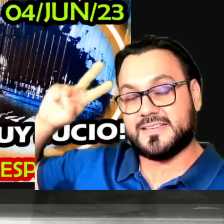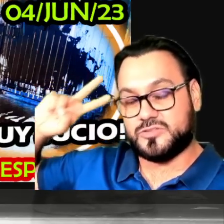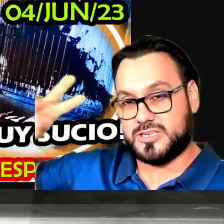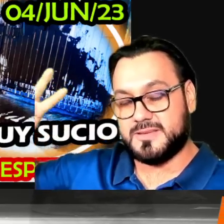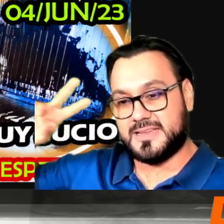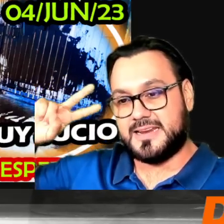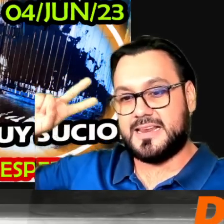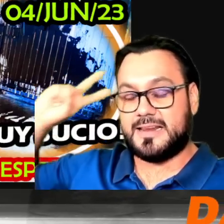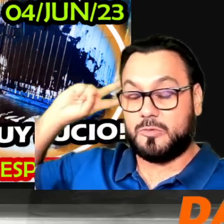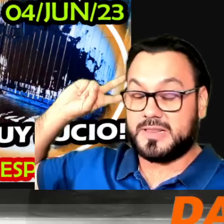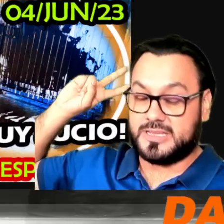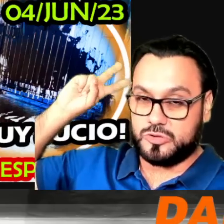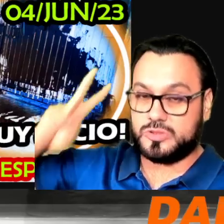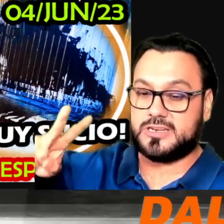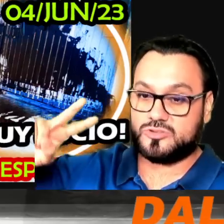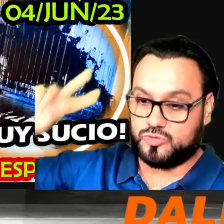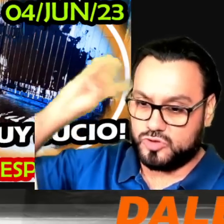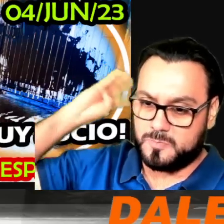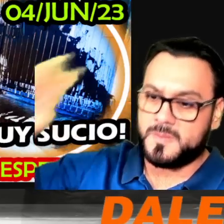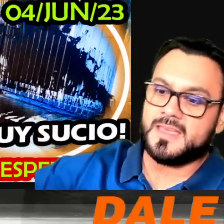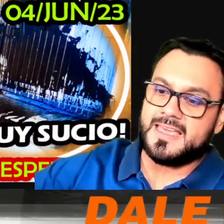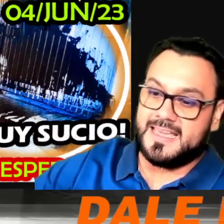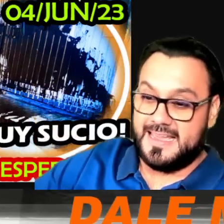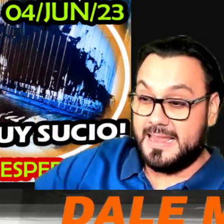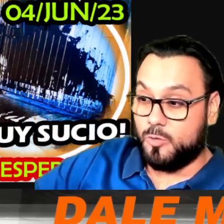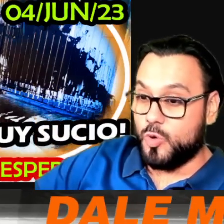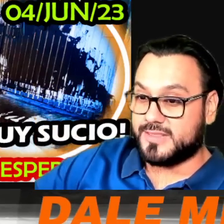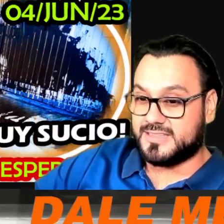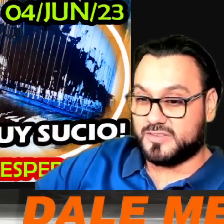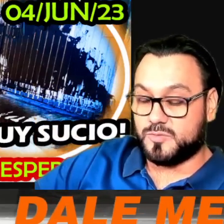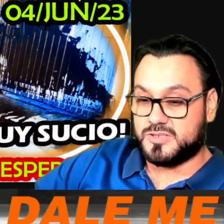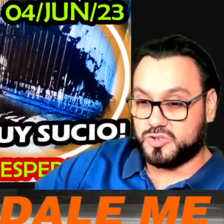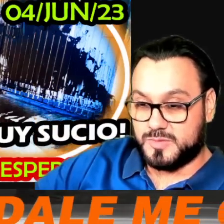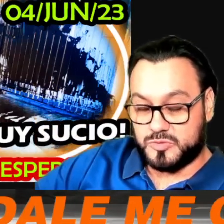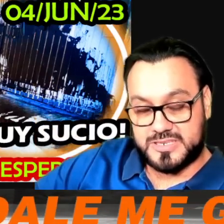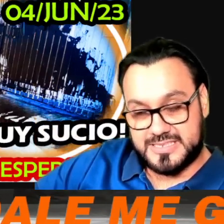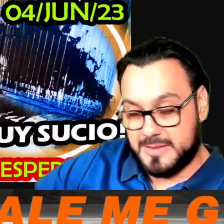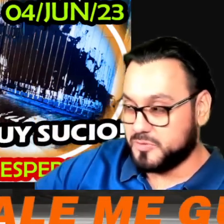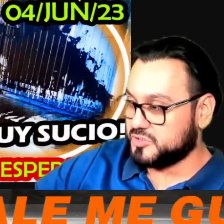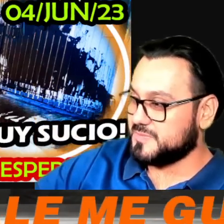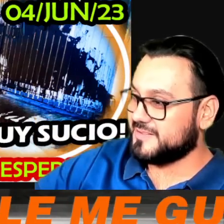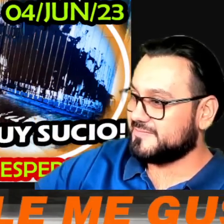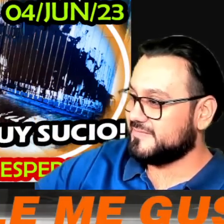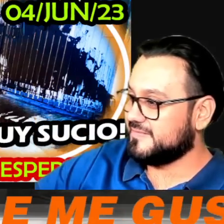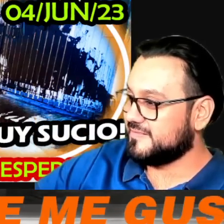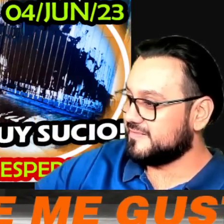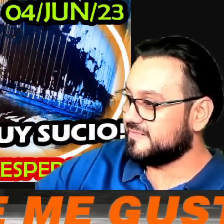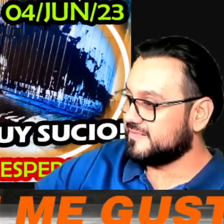comparte, suscríbete al canal y recuerden que todo tiene solución en la cuarta transformación. Nos vemos hasta la próxima.